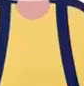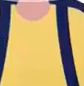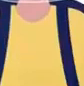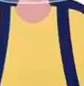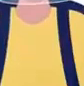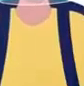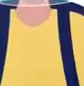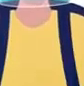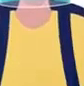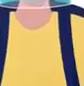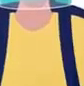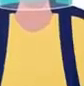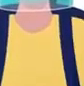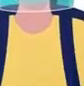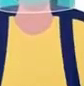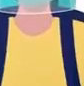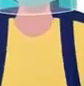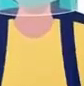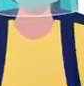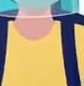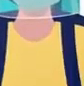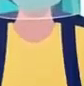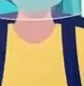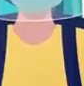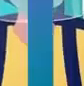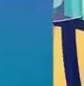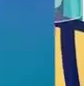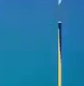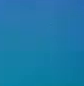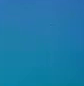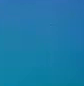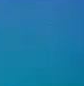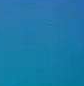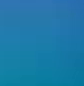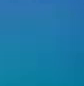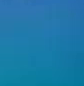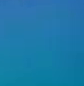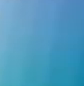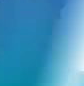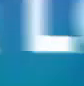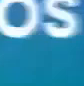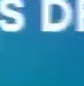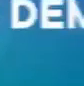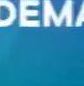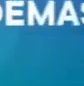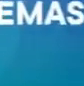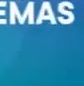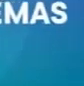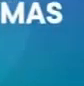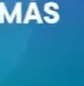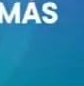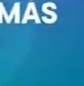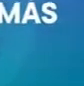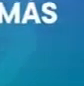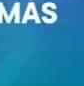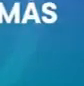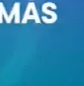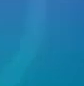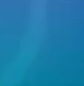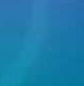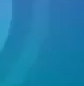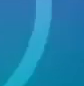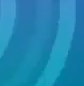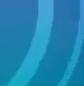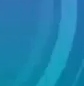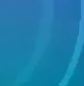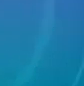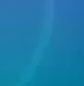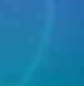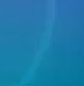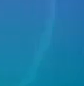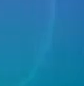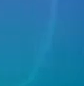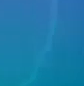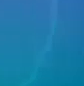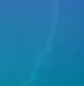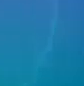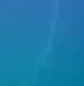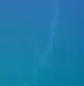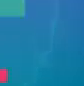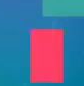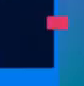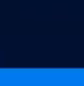sentado. Solo así podrás transportarte. Si me cuido yo, cuido a los demás. Primero mi